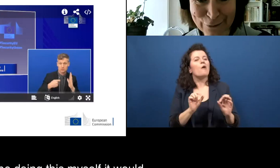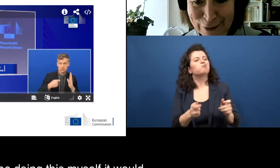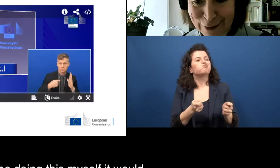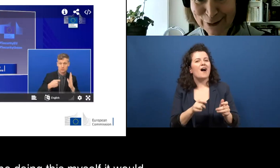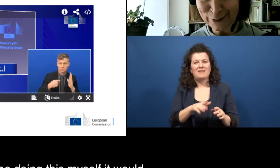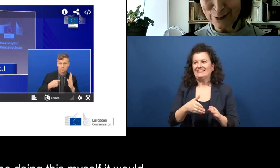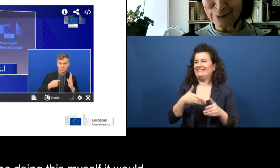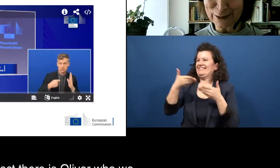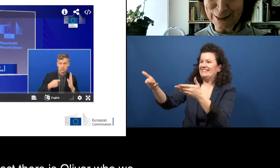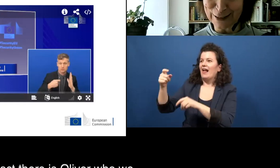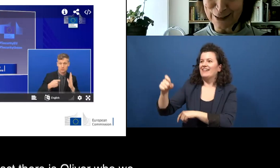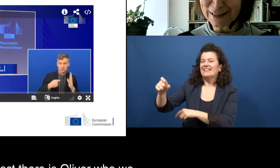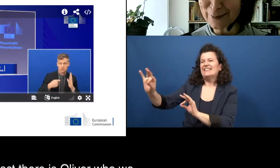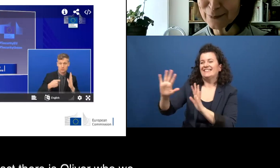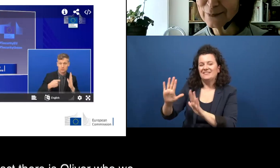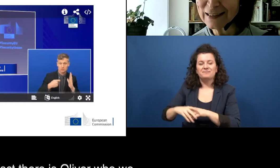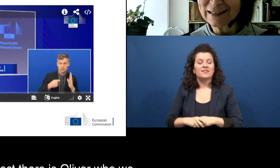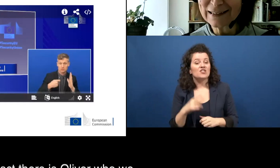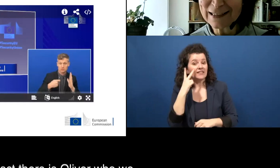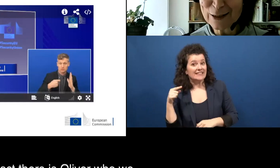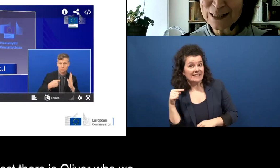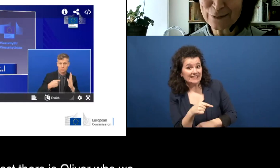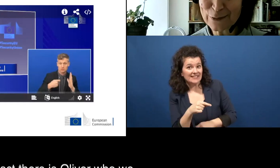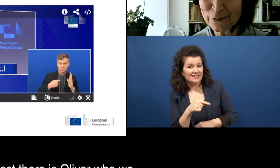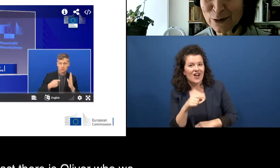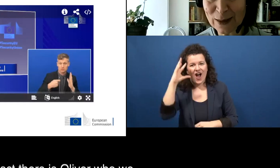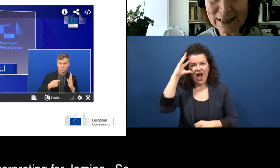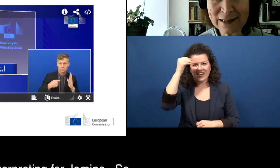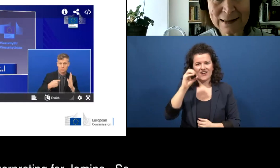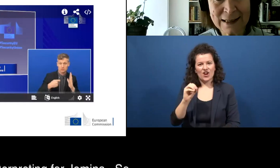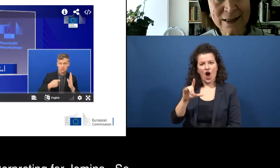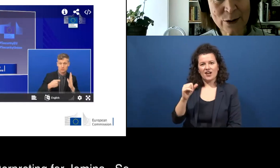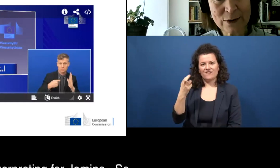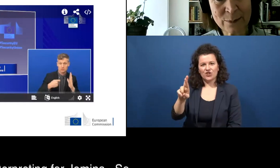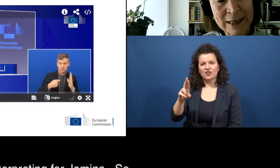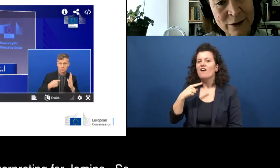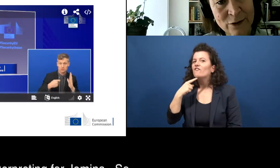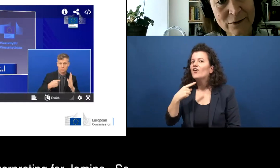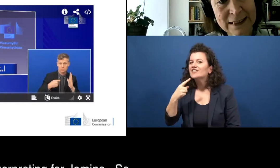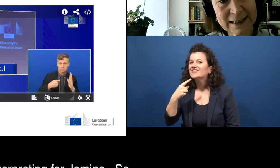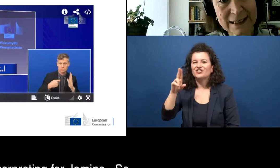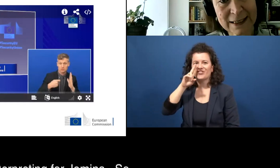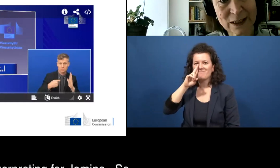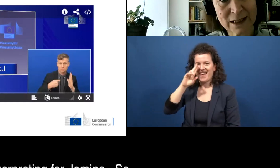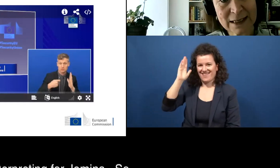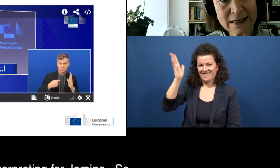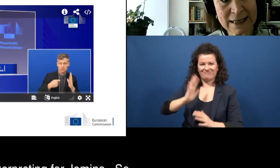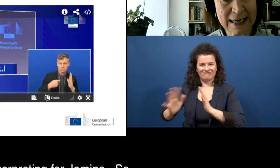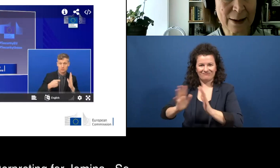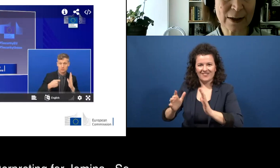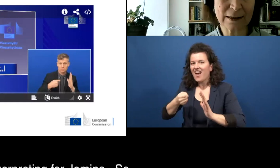hasta aquí está Oliver, a quien acabamos de escuchar interpretando a Jemina, y